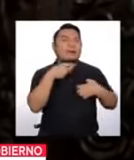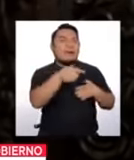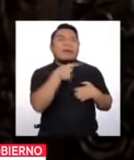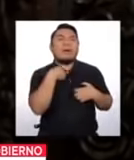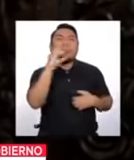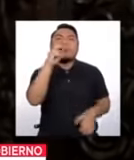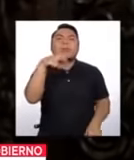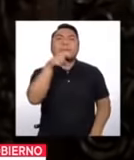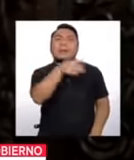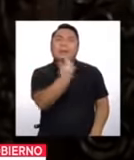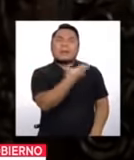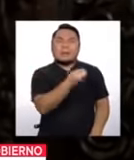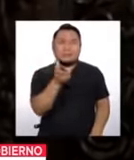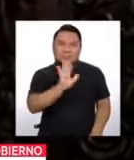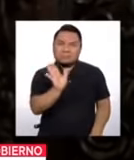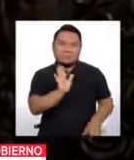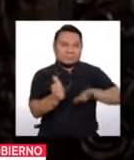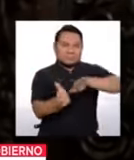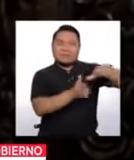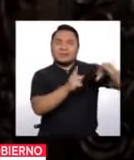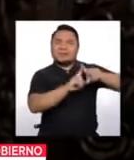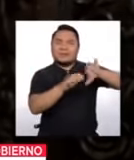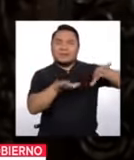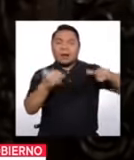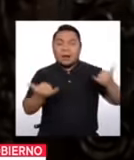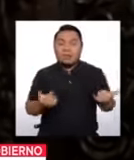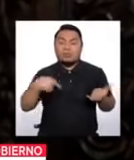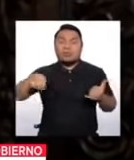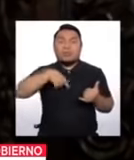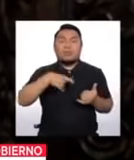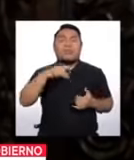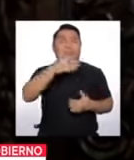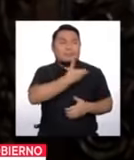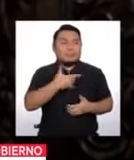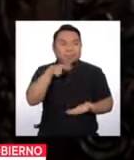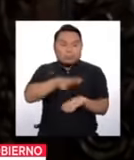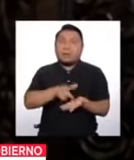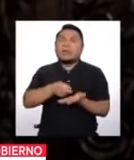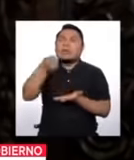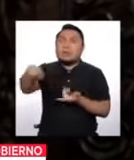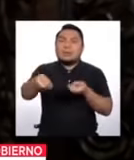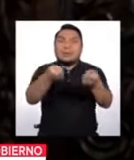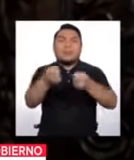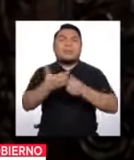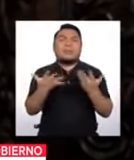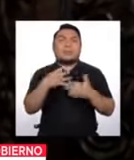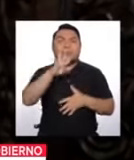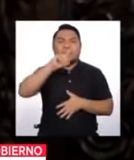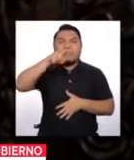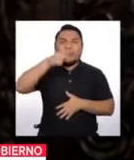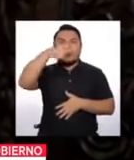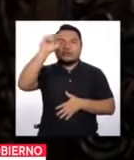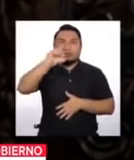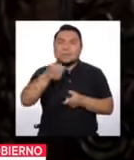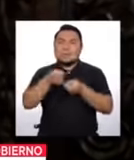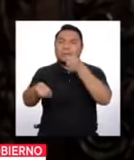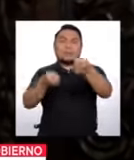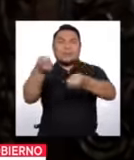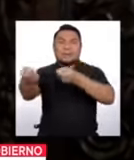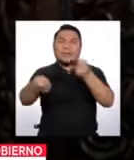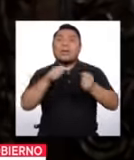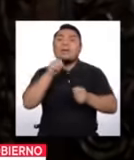por alguna razón están vulnerables, no cuentan sin trabajo, y es un esfuerzo de aproximadamente 4.000 millones de soles. Entonces, esos